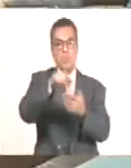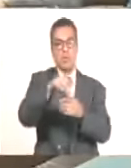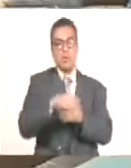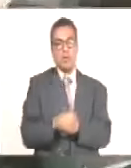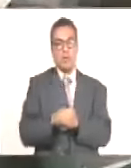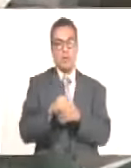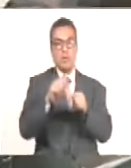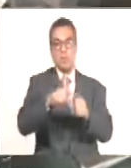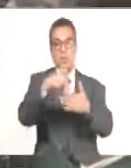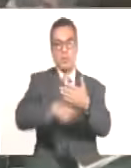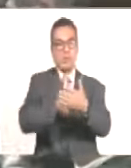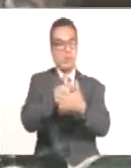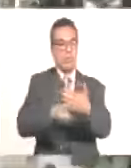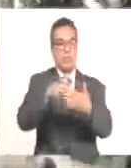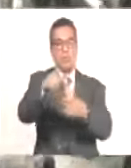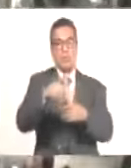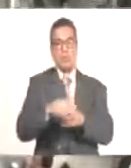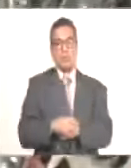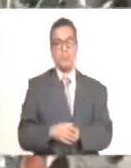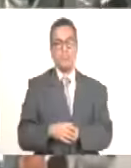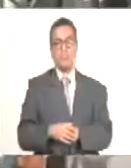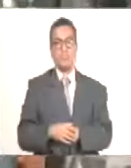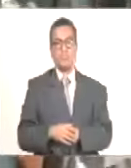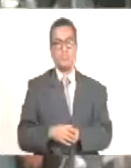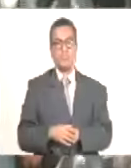aprobado, suspendido.